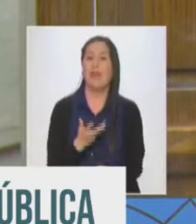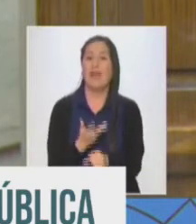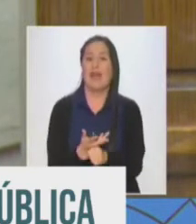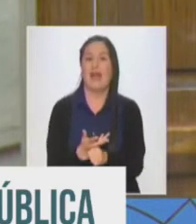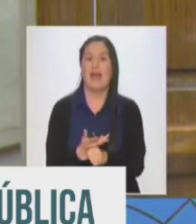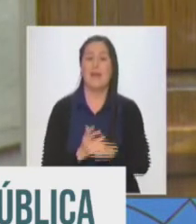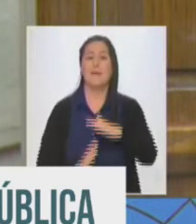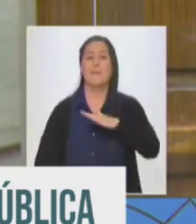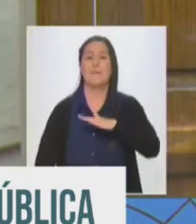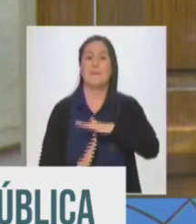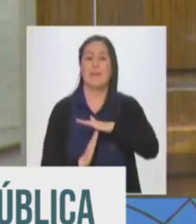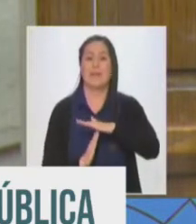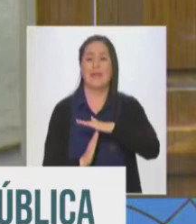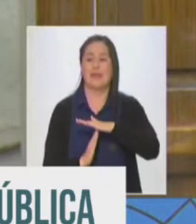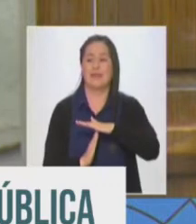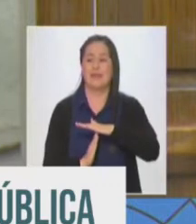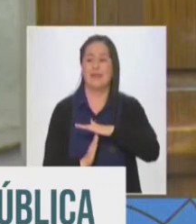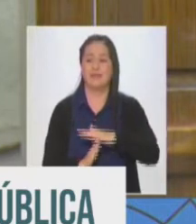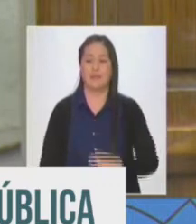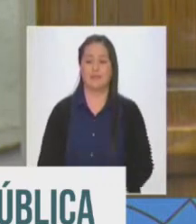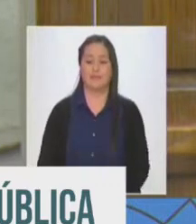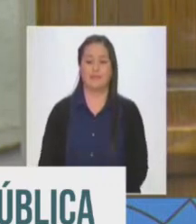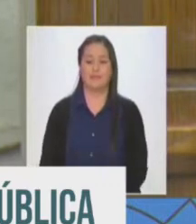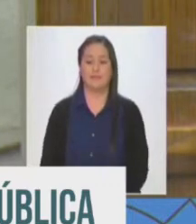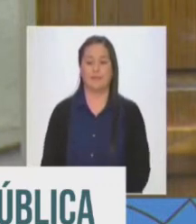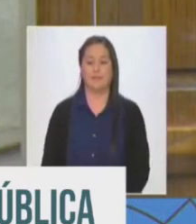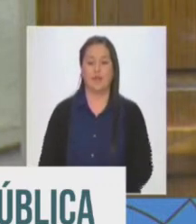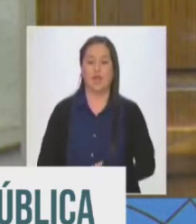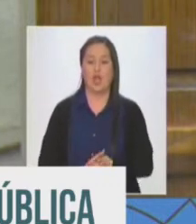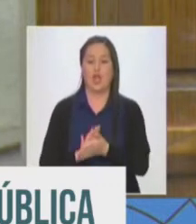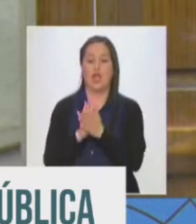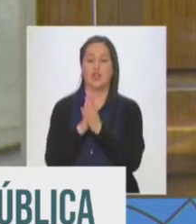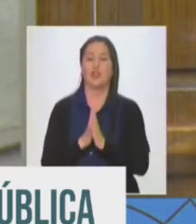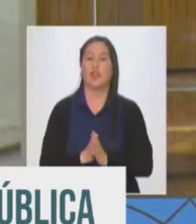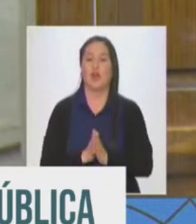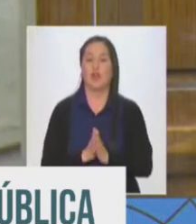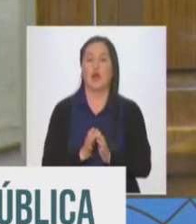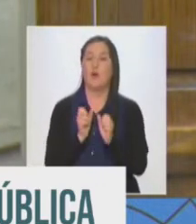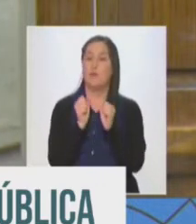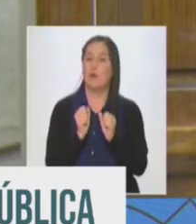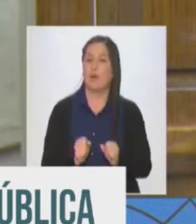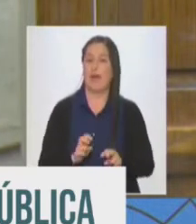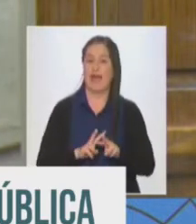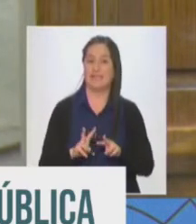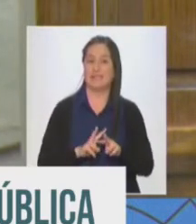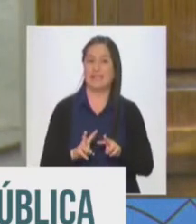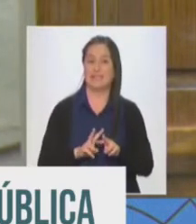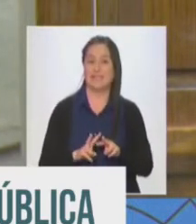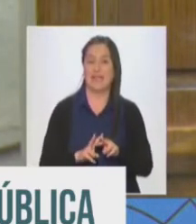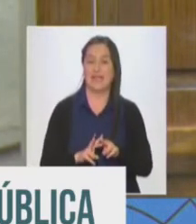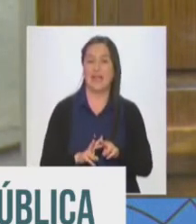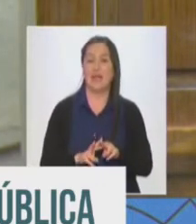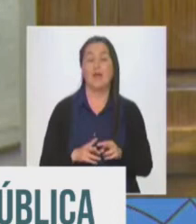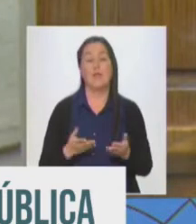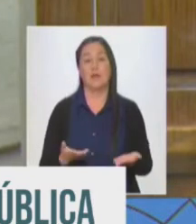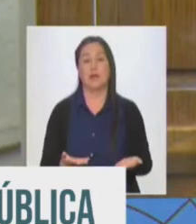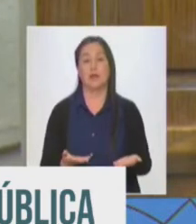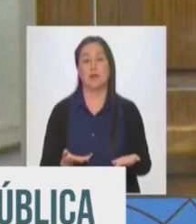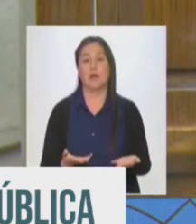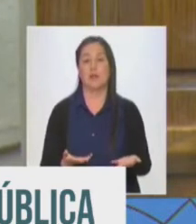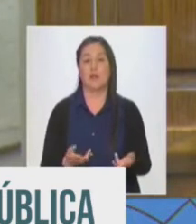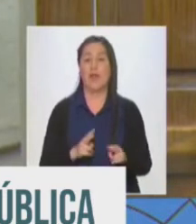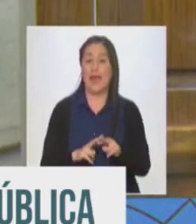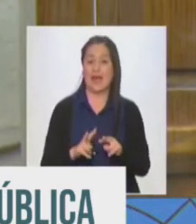impugnación de la sentencia en la Corte Suprema. Todas estas acciones podemos desprender la realización Por eso podemos desprender la realización